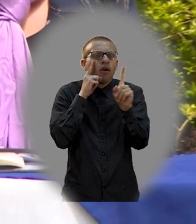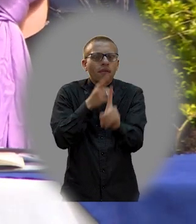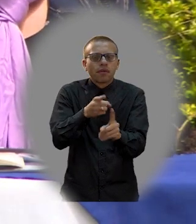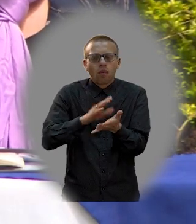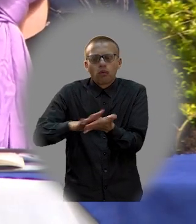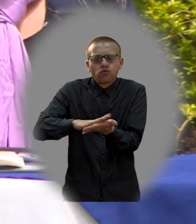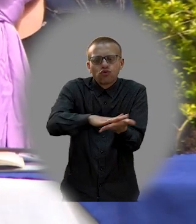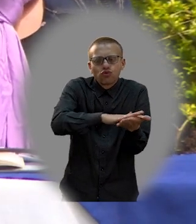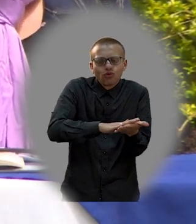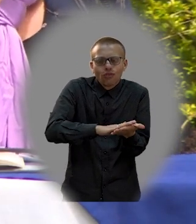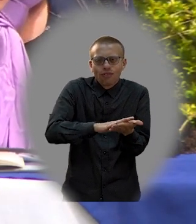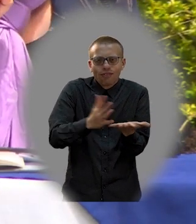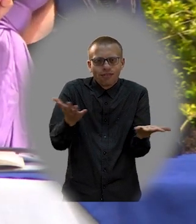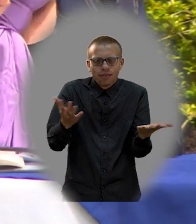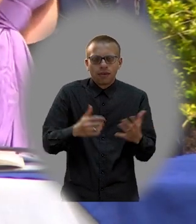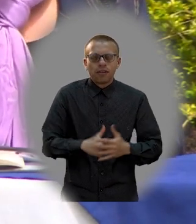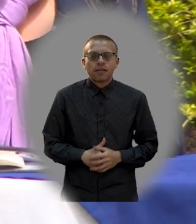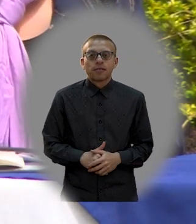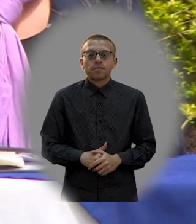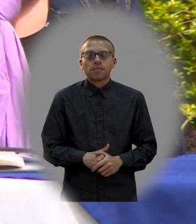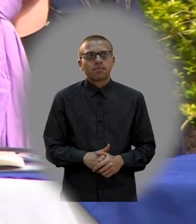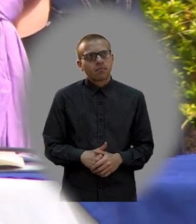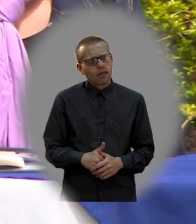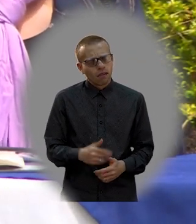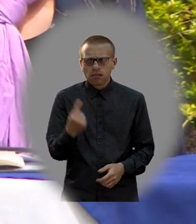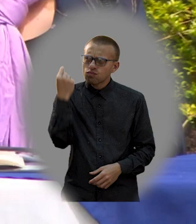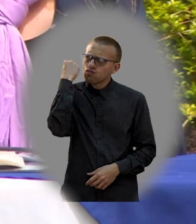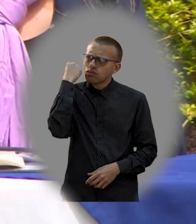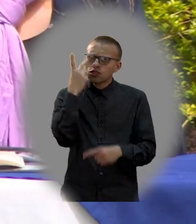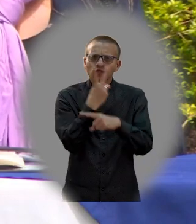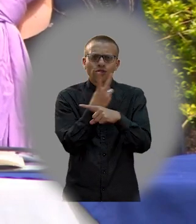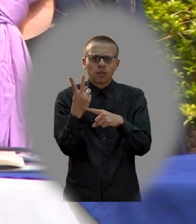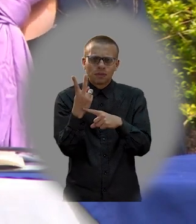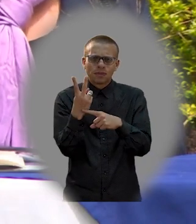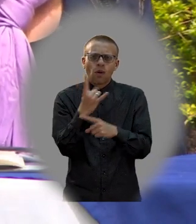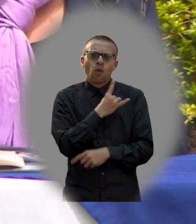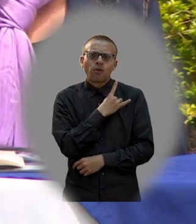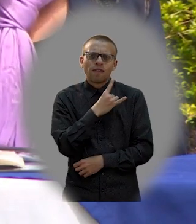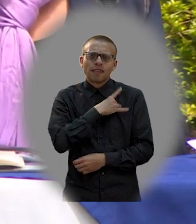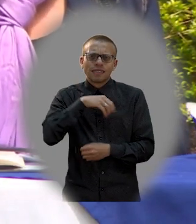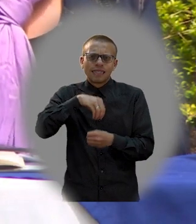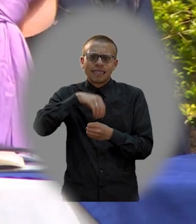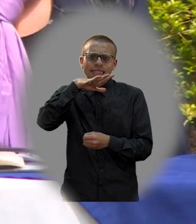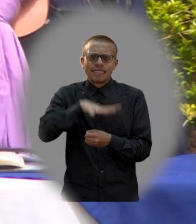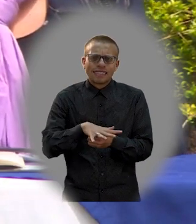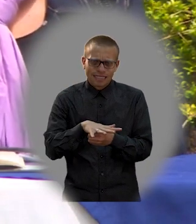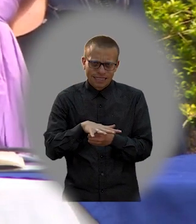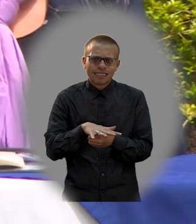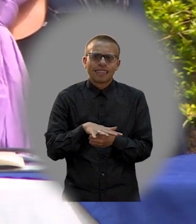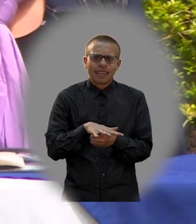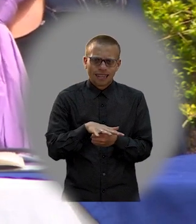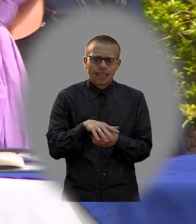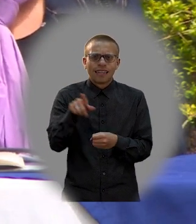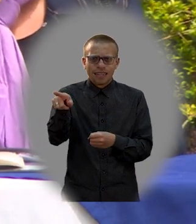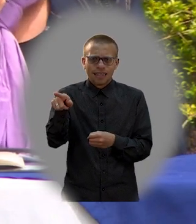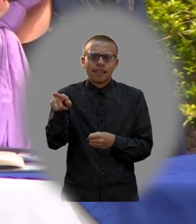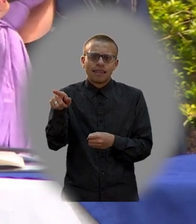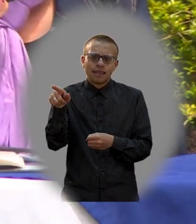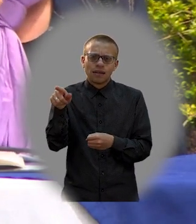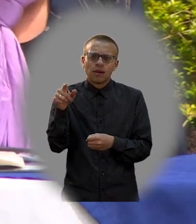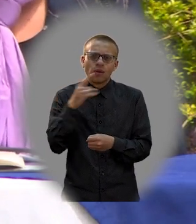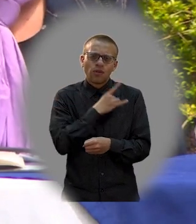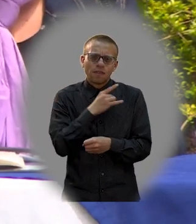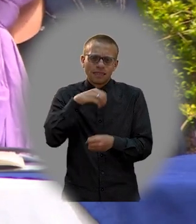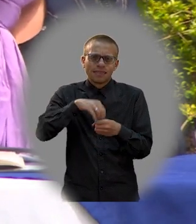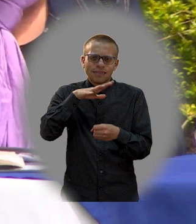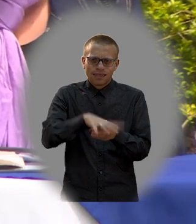Y hace 2 semanas más o menos la Universidad Distrital aprobó, el CESU de la Universidad Distrital aprobó la política